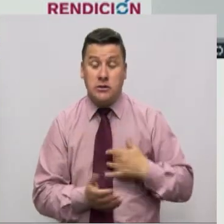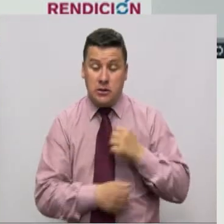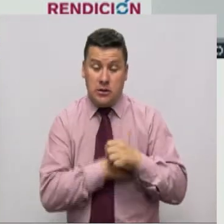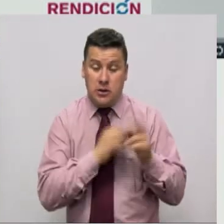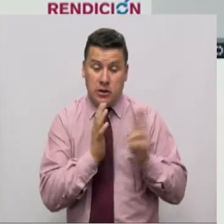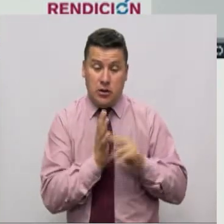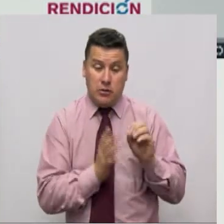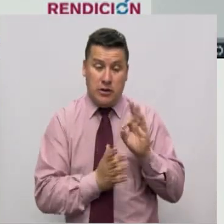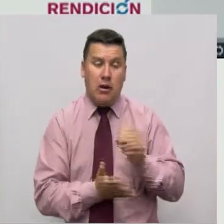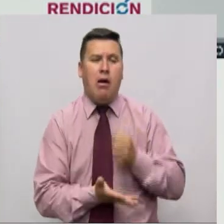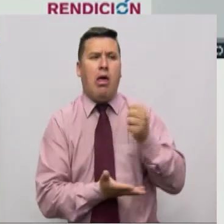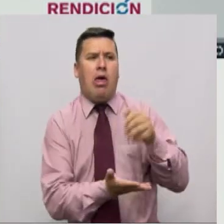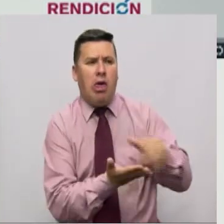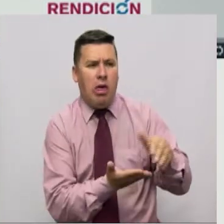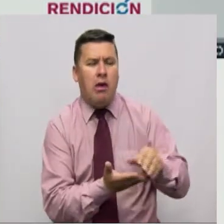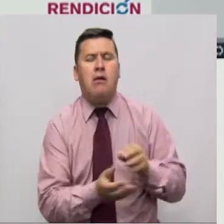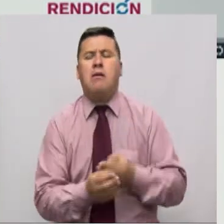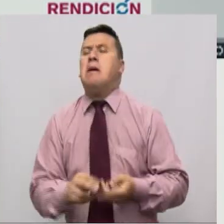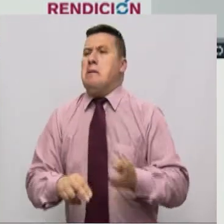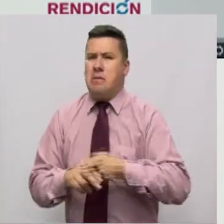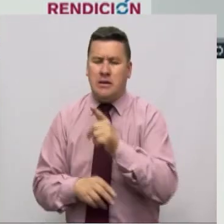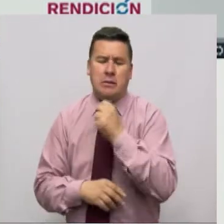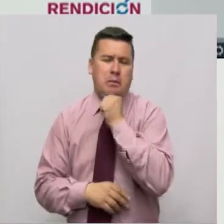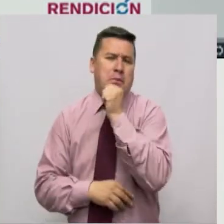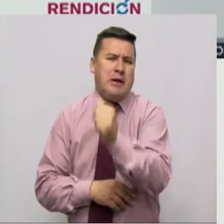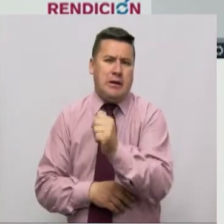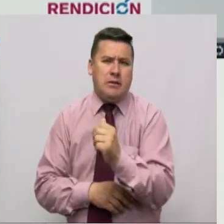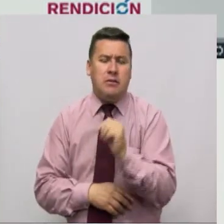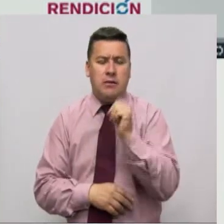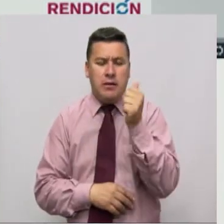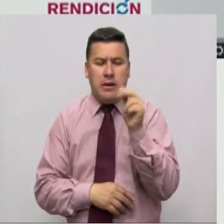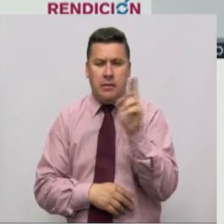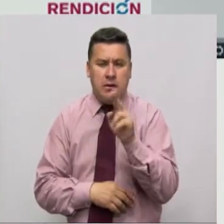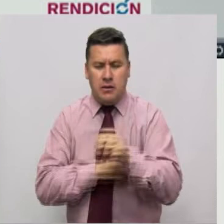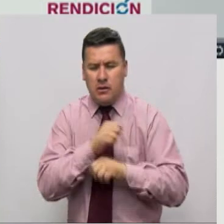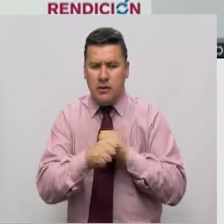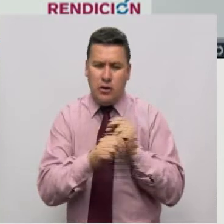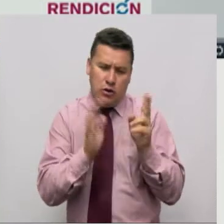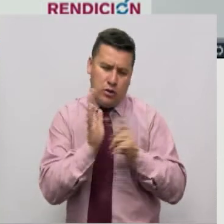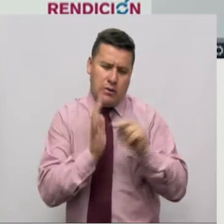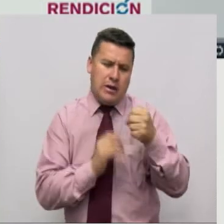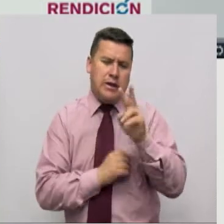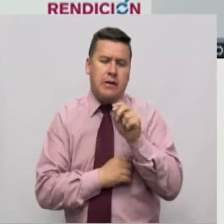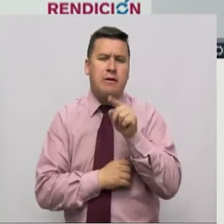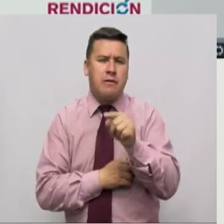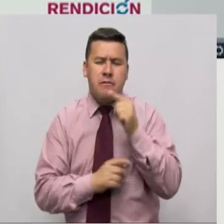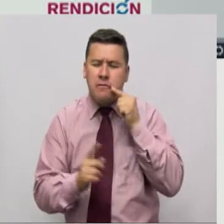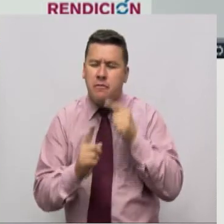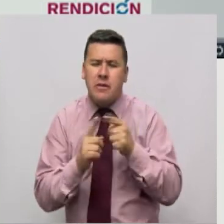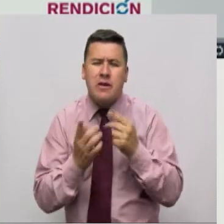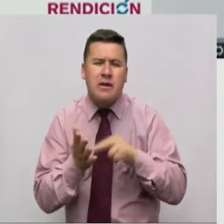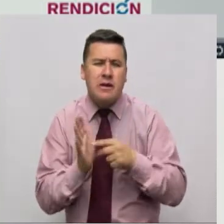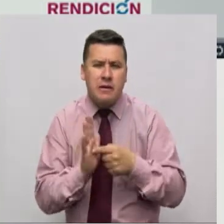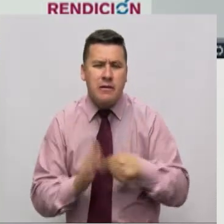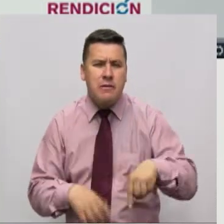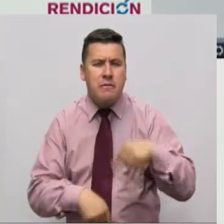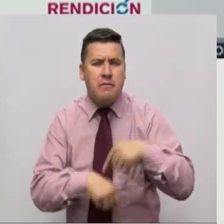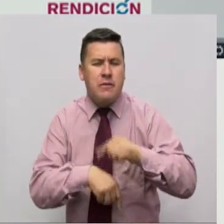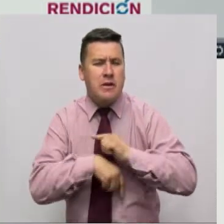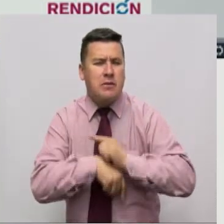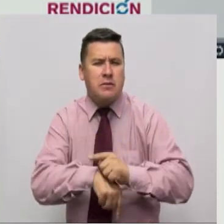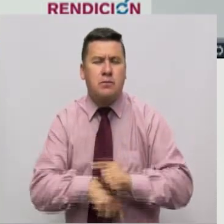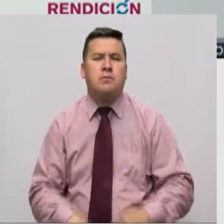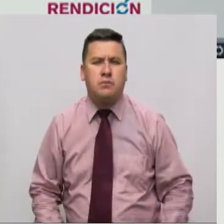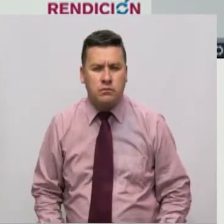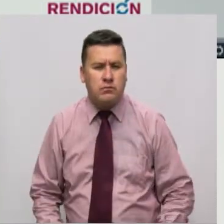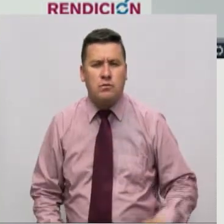de Salucop en el 2013. La apertura del proceso fue el 10 de marzo del 2017, lo que quiere decir